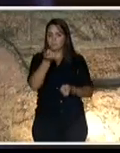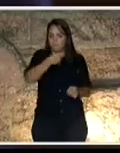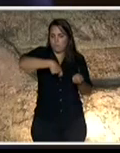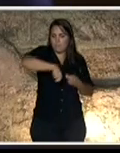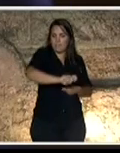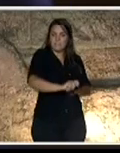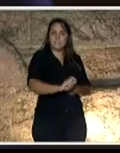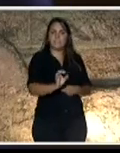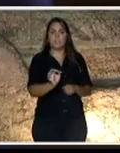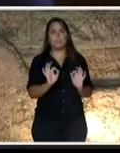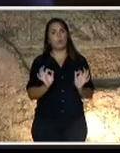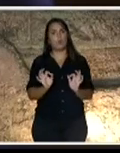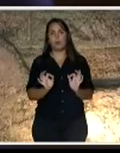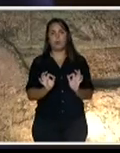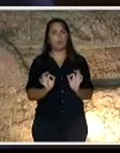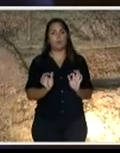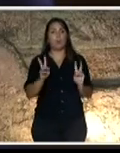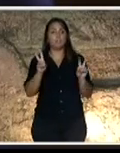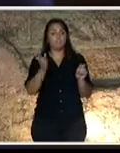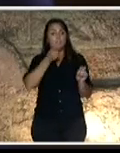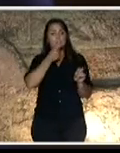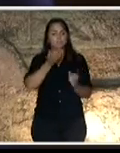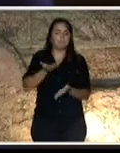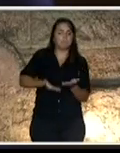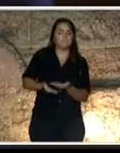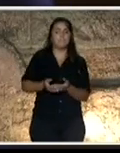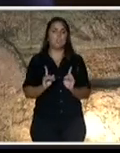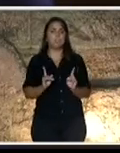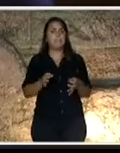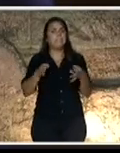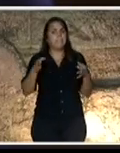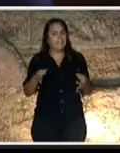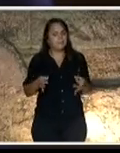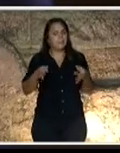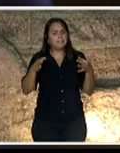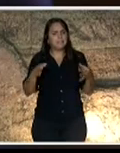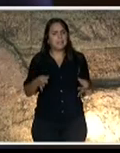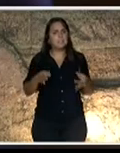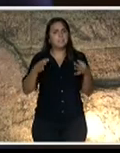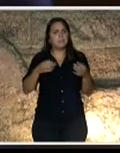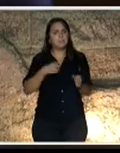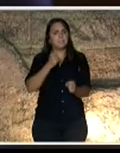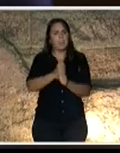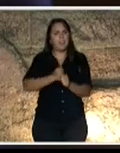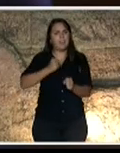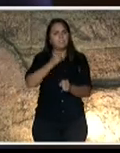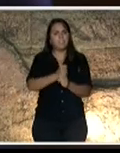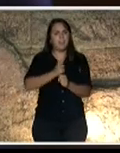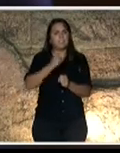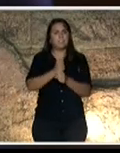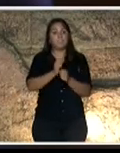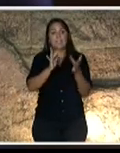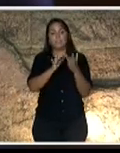ilegal, ni al menudeo de fármacos. Siempre dejaron en el trabajo, en sus relaciones